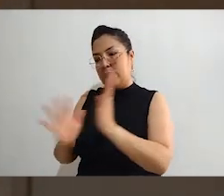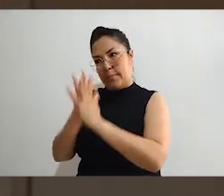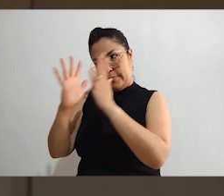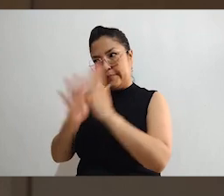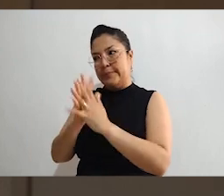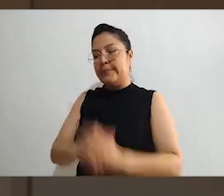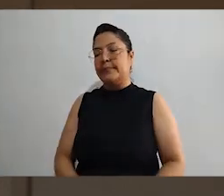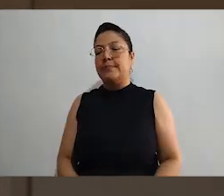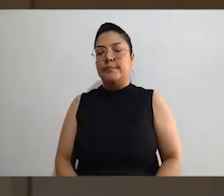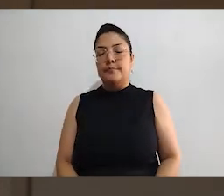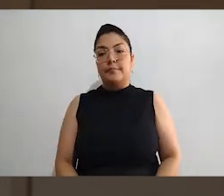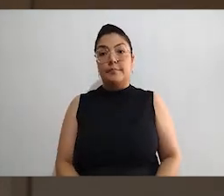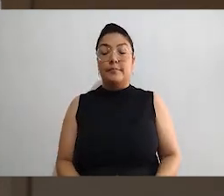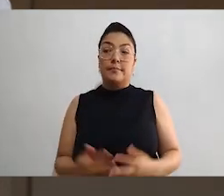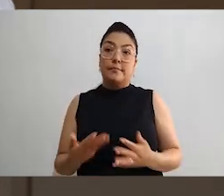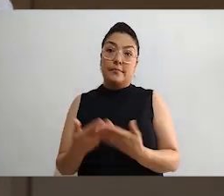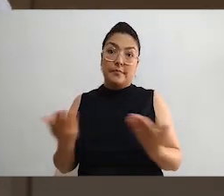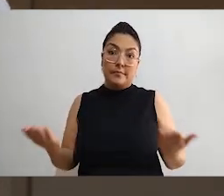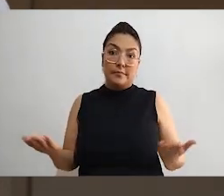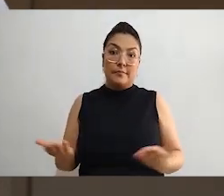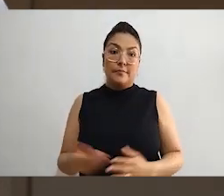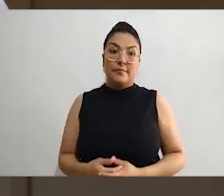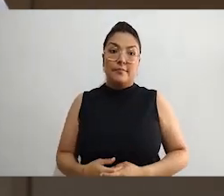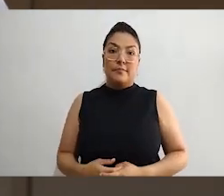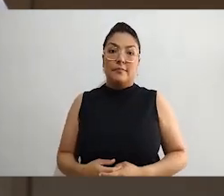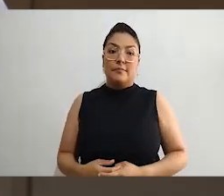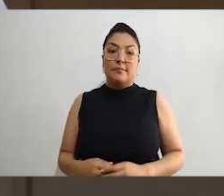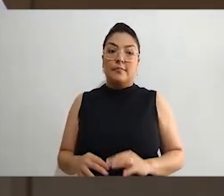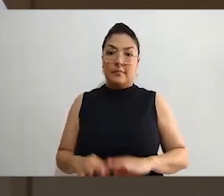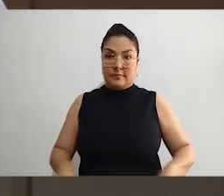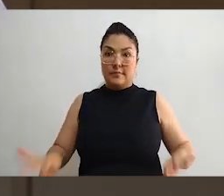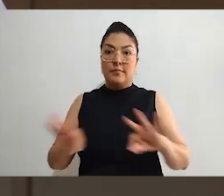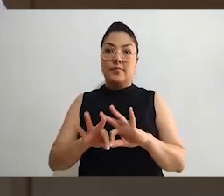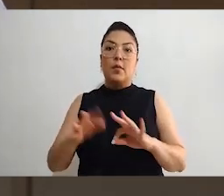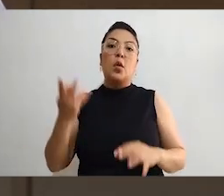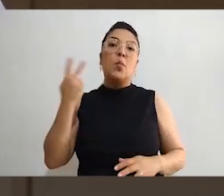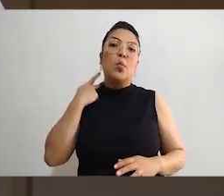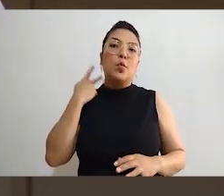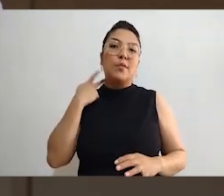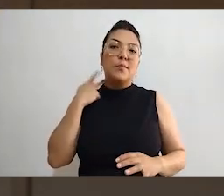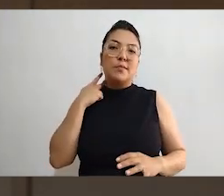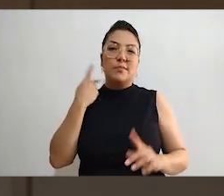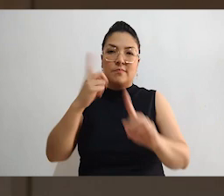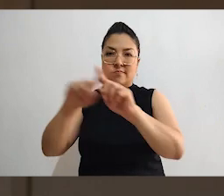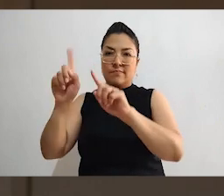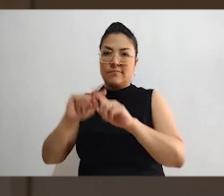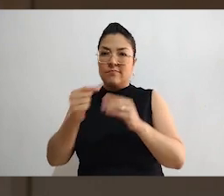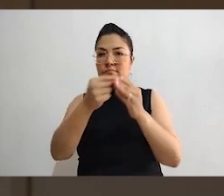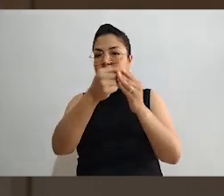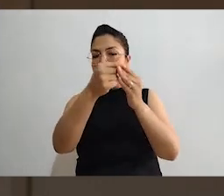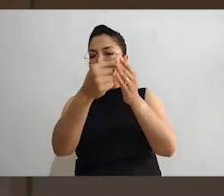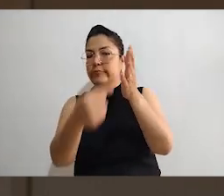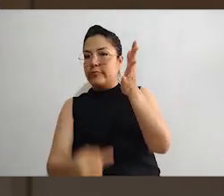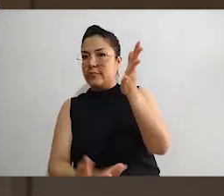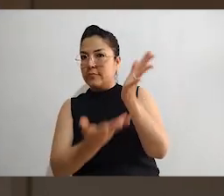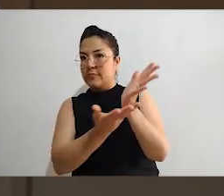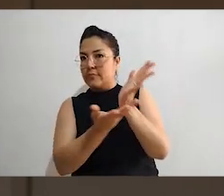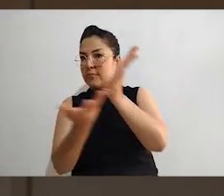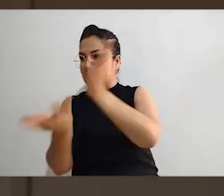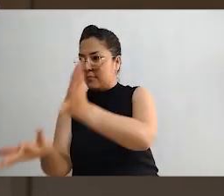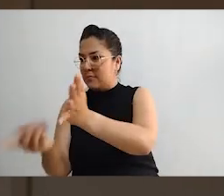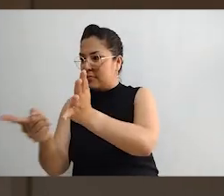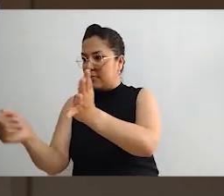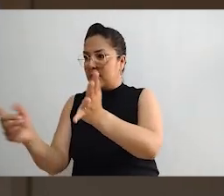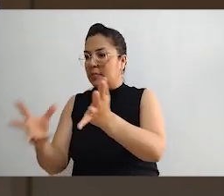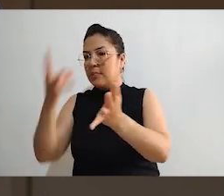poner, llamémosle, el menú de opciones político-electorales que hay. Por eso los debates son fundamentales y los felicito por el debate